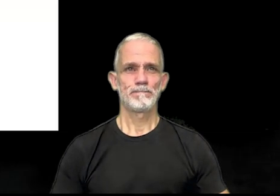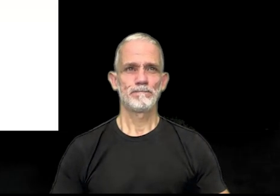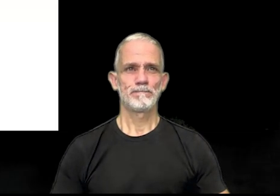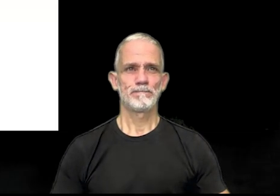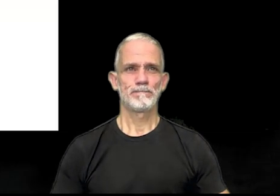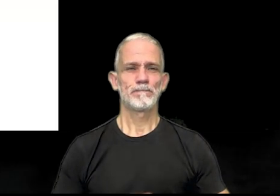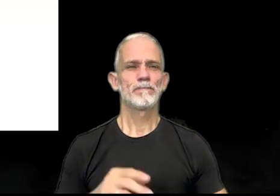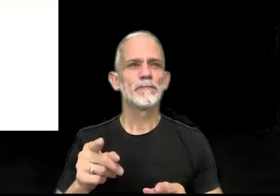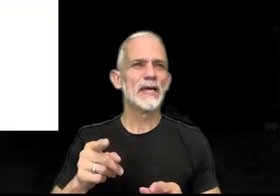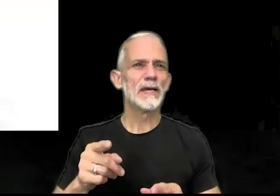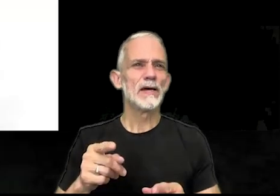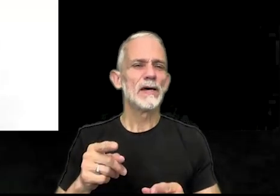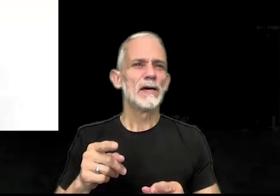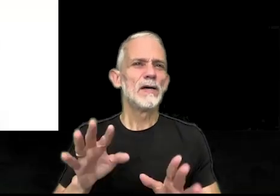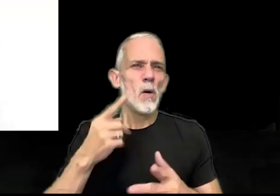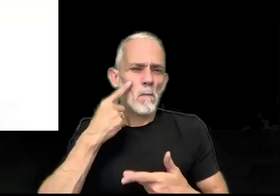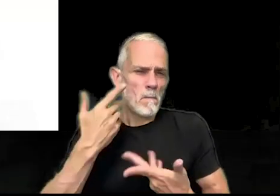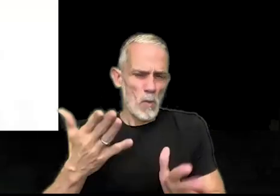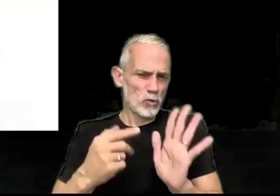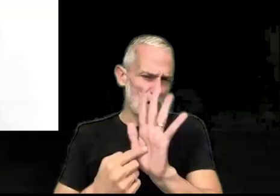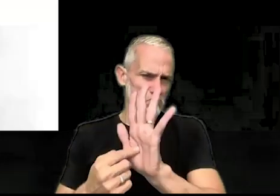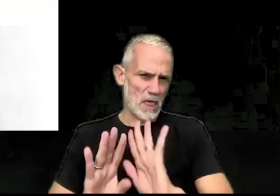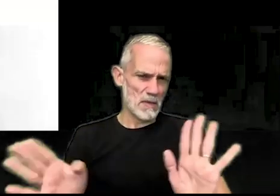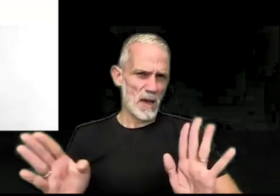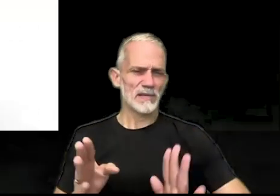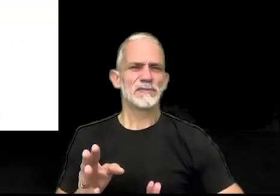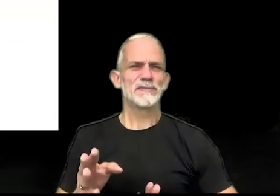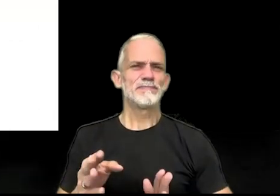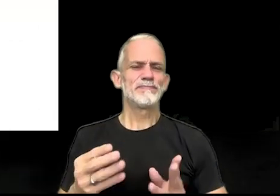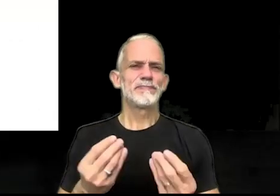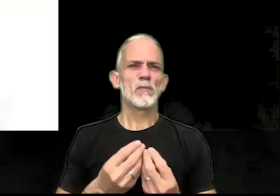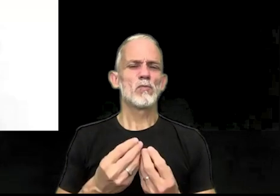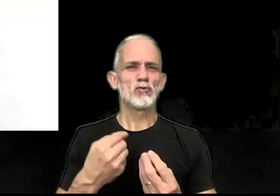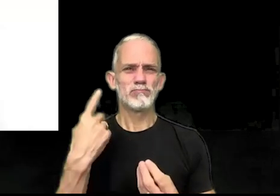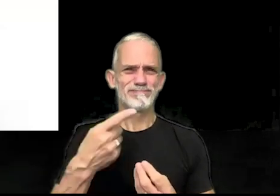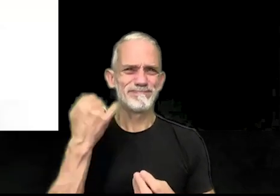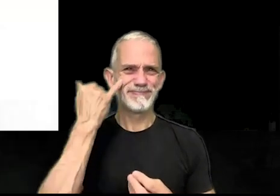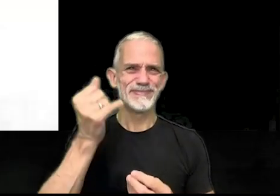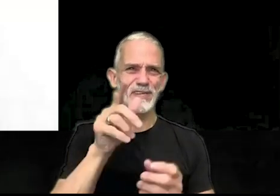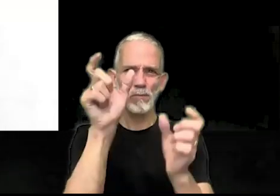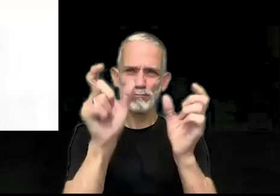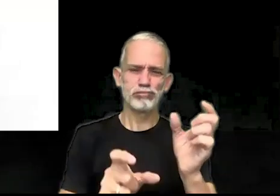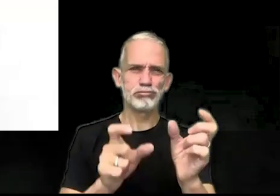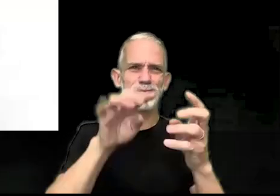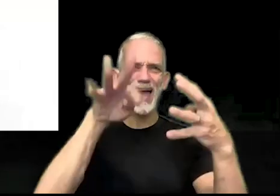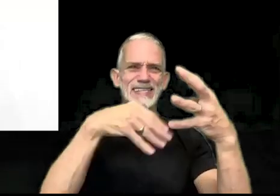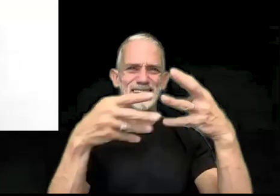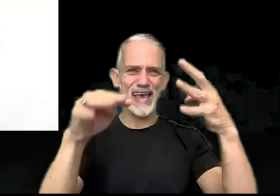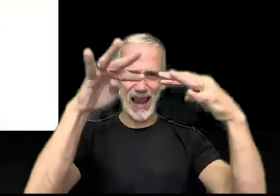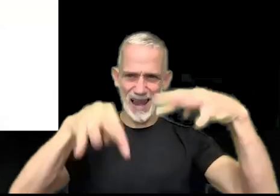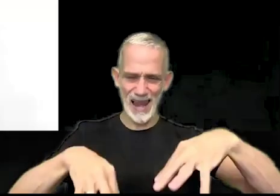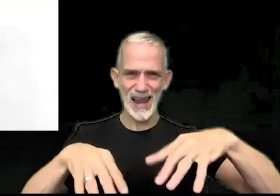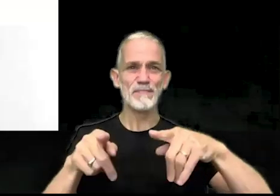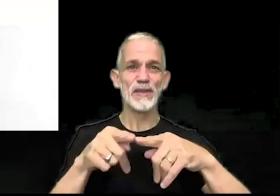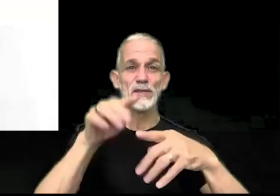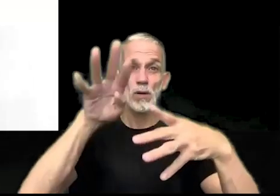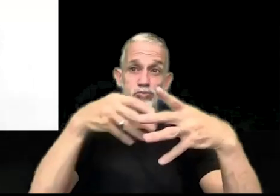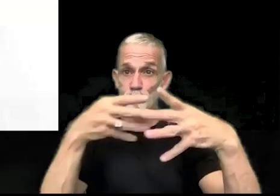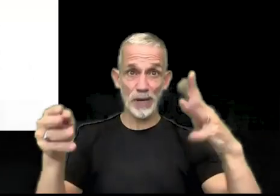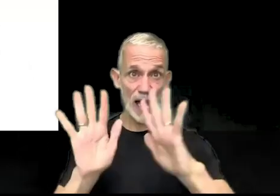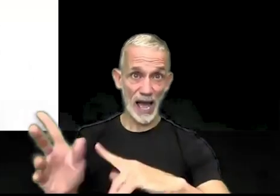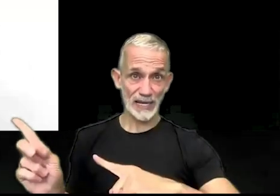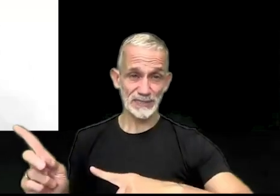Aquí solamente mostrarles, muchos lo trabajamos en columnas de Excel, este sería el